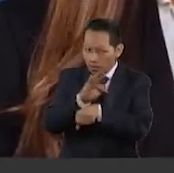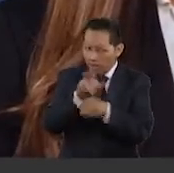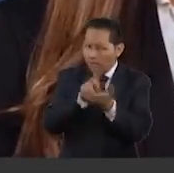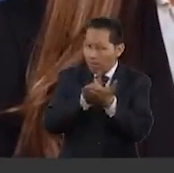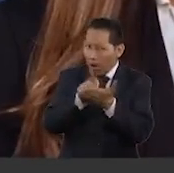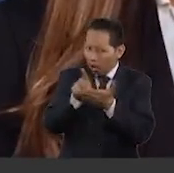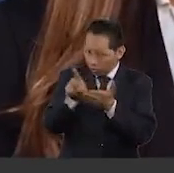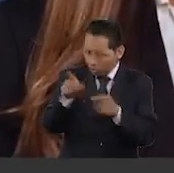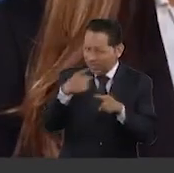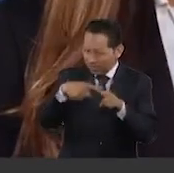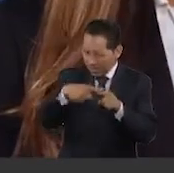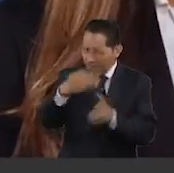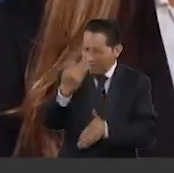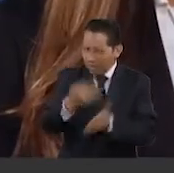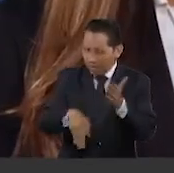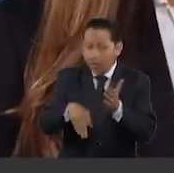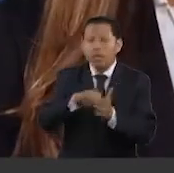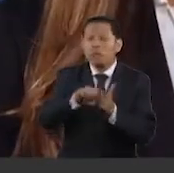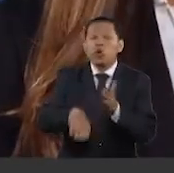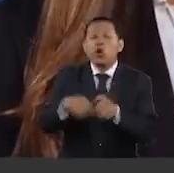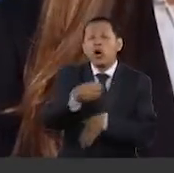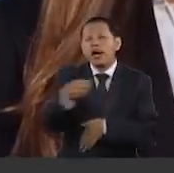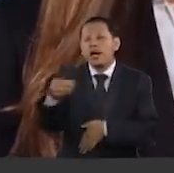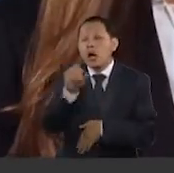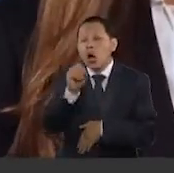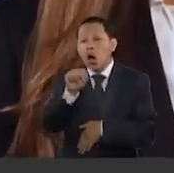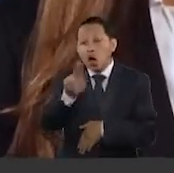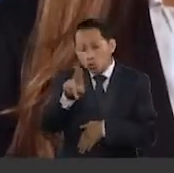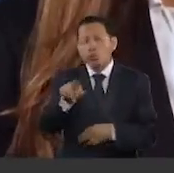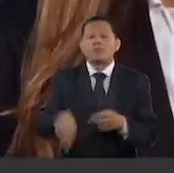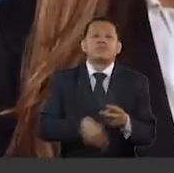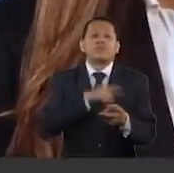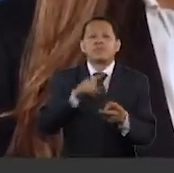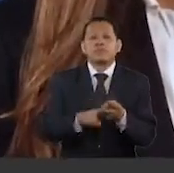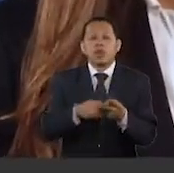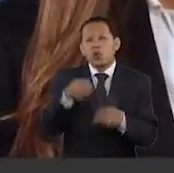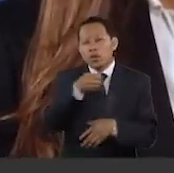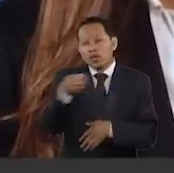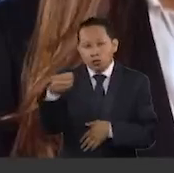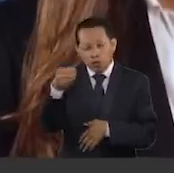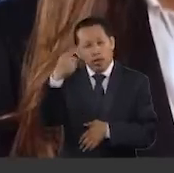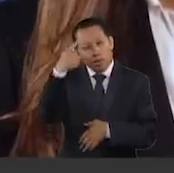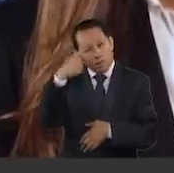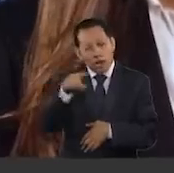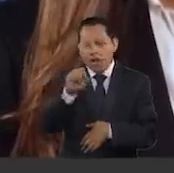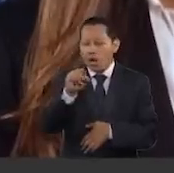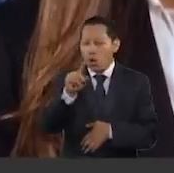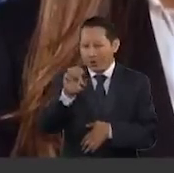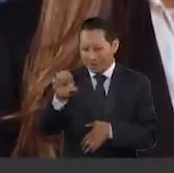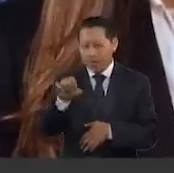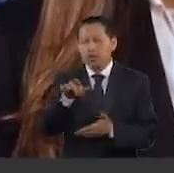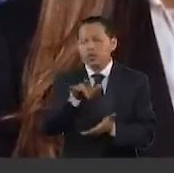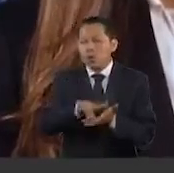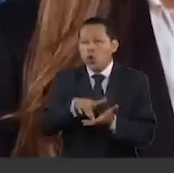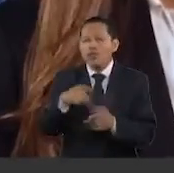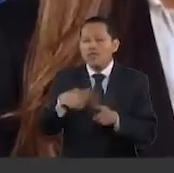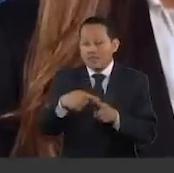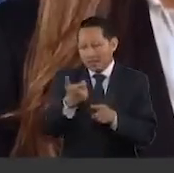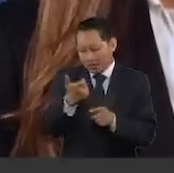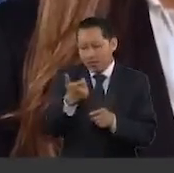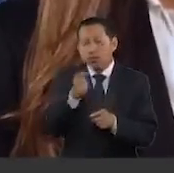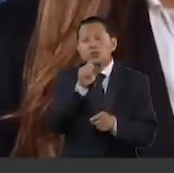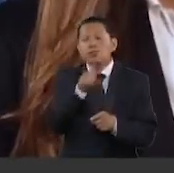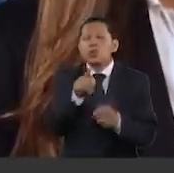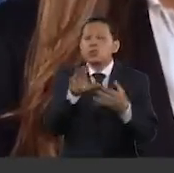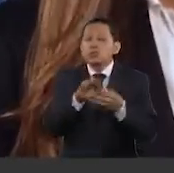terceros. Organismos como la Organización de las Naciones Unidas o la Organización para la Cooperación y el Desarrollo Económico han emitido recomendaciones